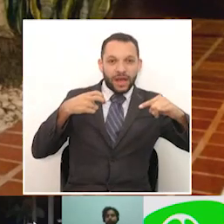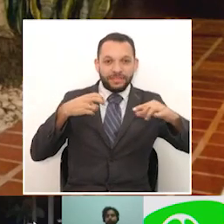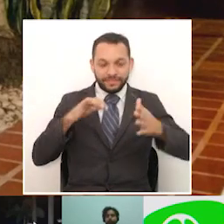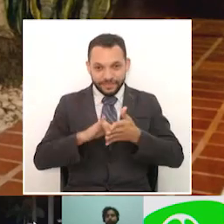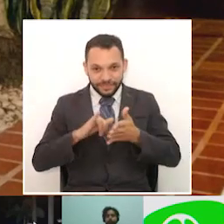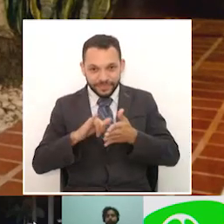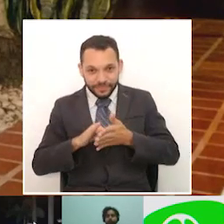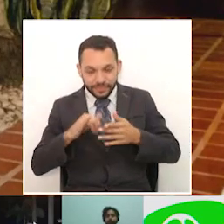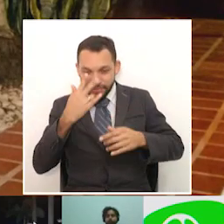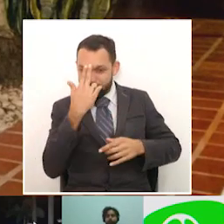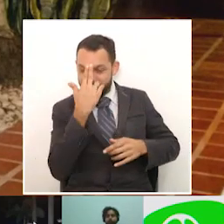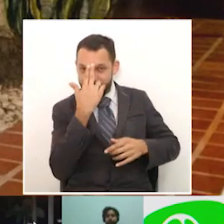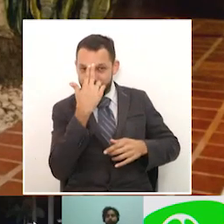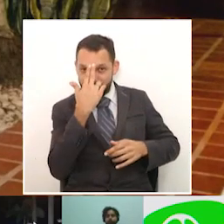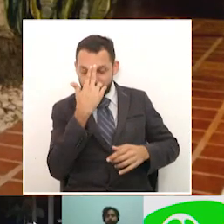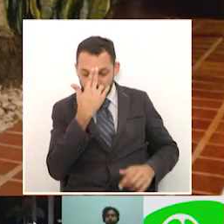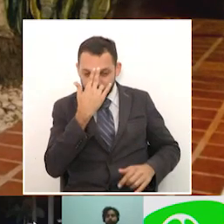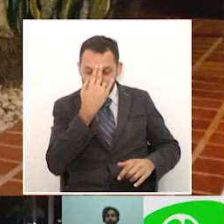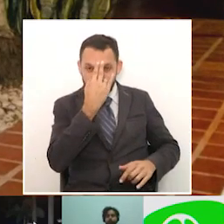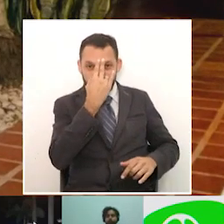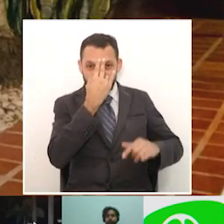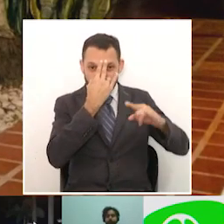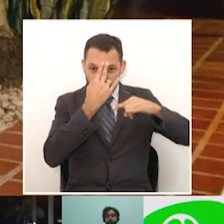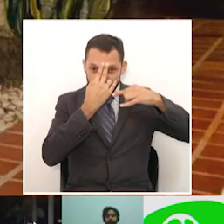Inhalar por el lado derecho,